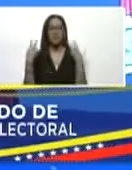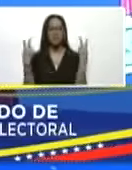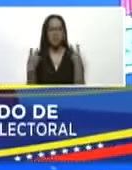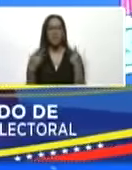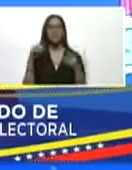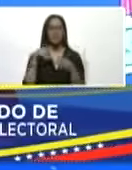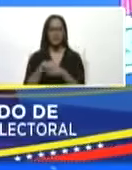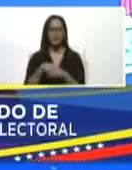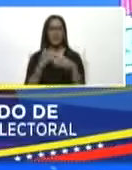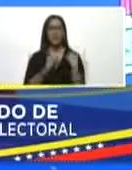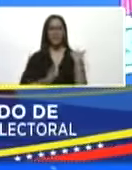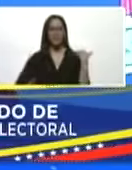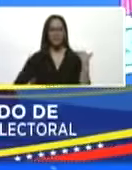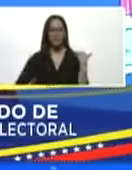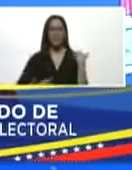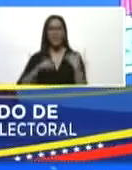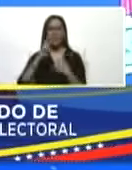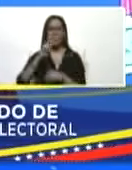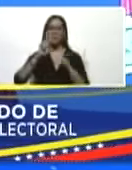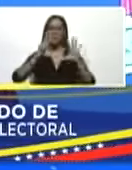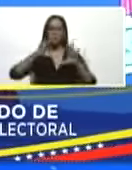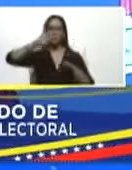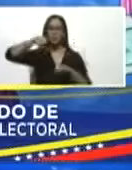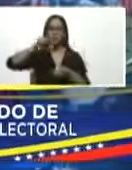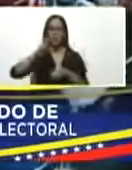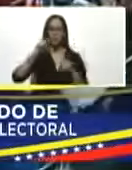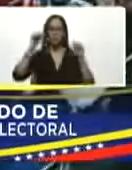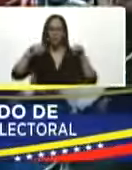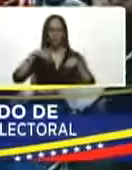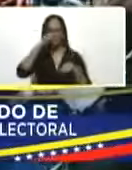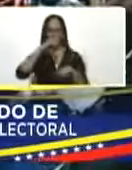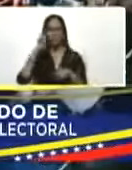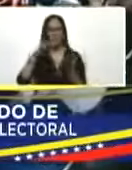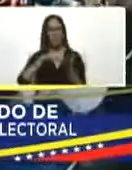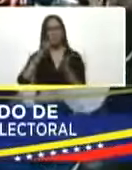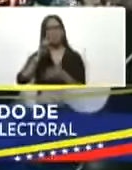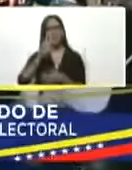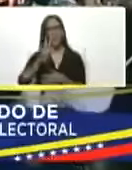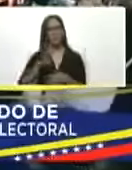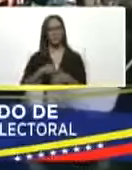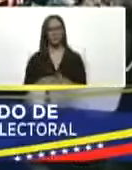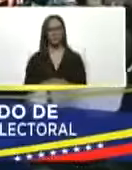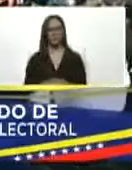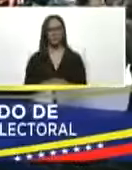las elecciones presidenciales el 28 de julio de este año 2024.